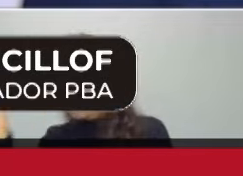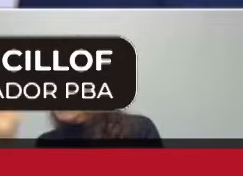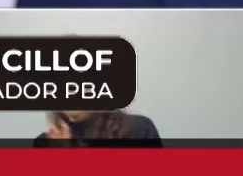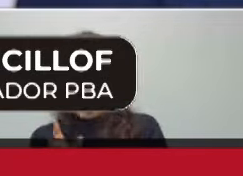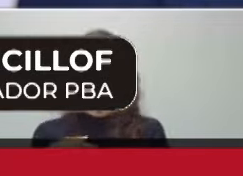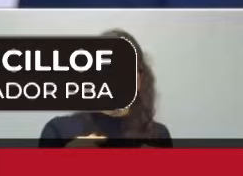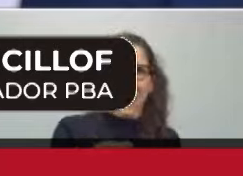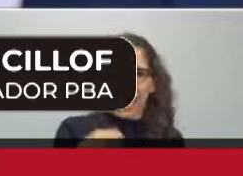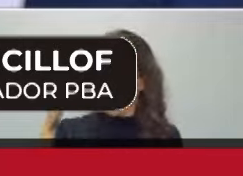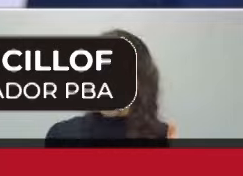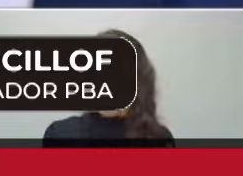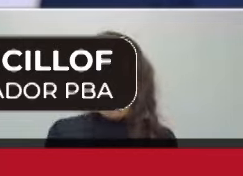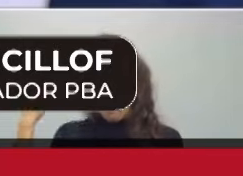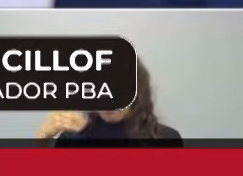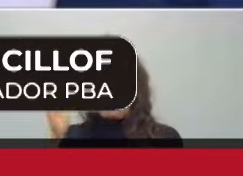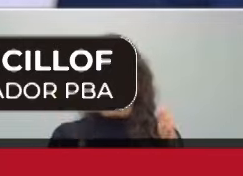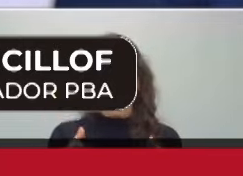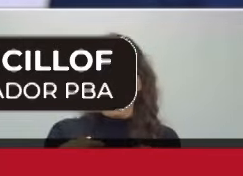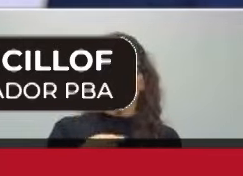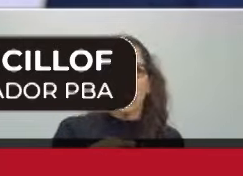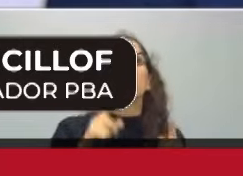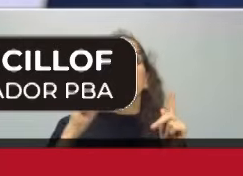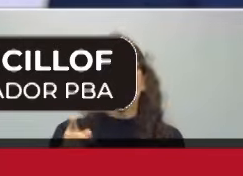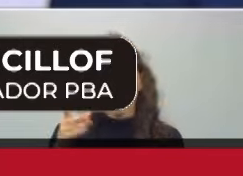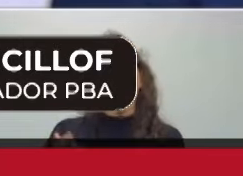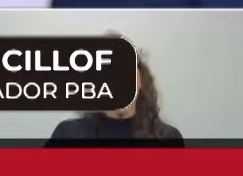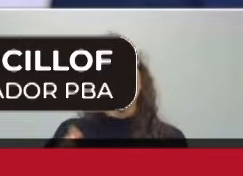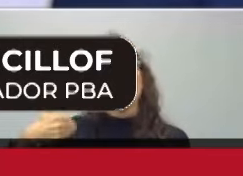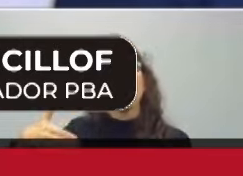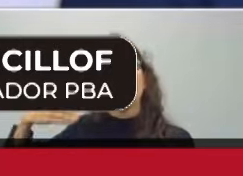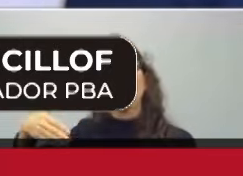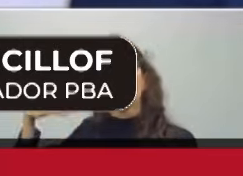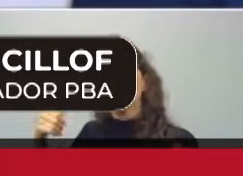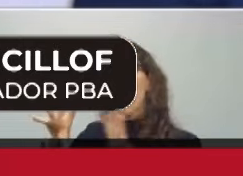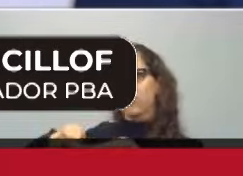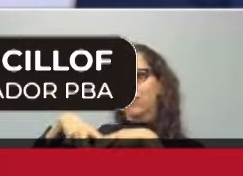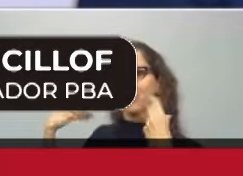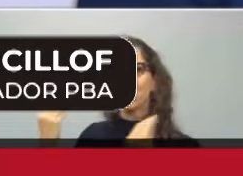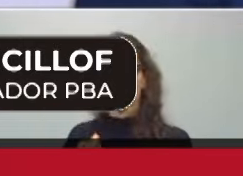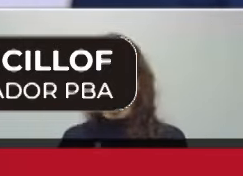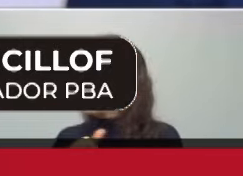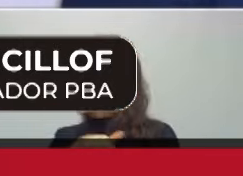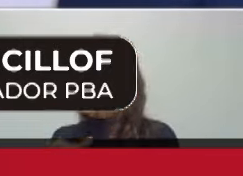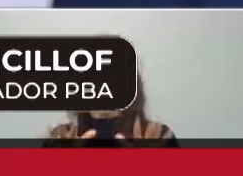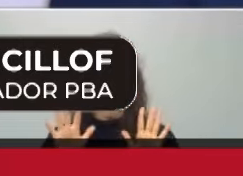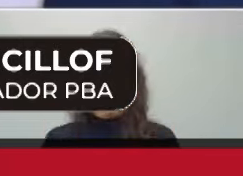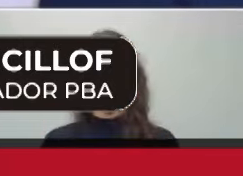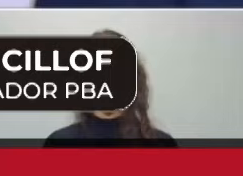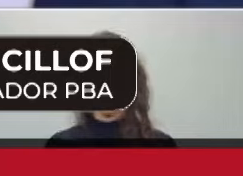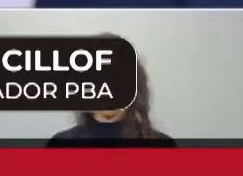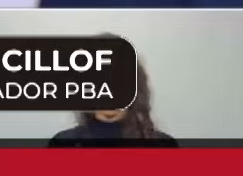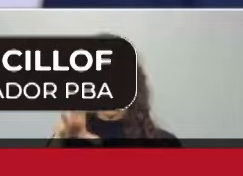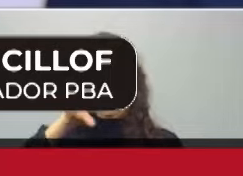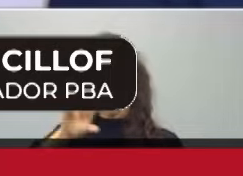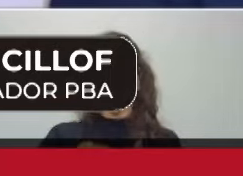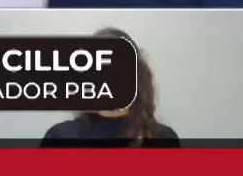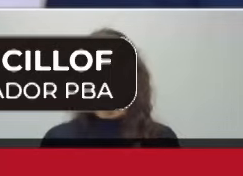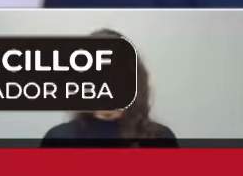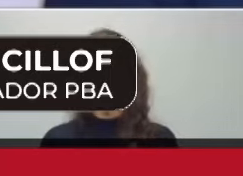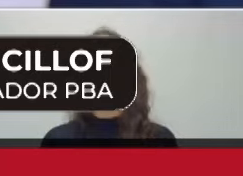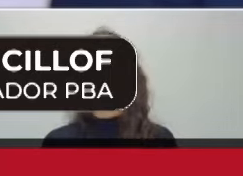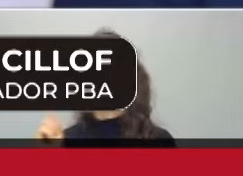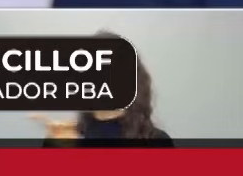durante el periodo anterior y durante todos los periodos anteriores. Así que esta es la realidad. La provincia de Buenos Aires tiene